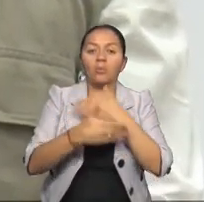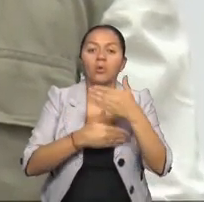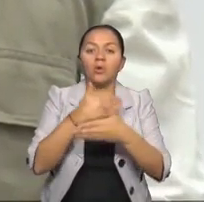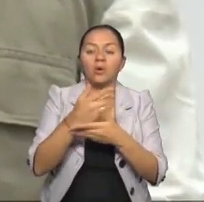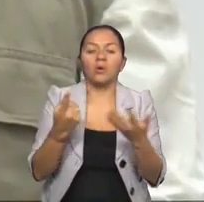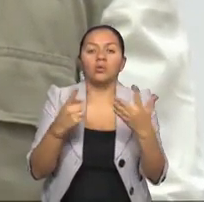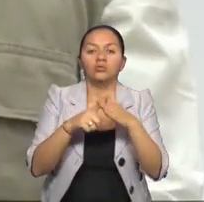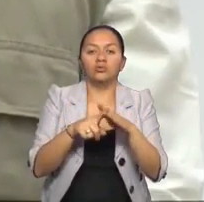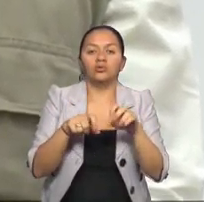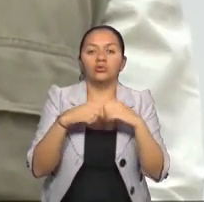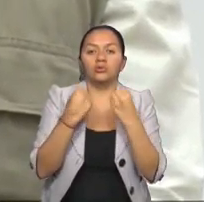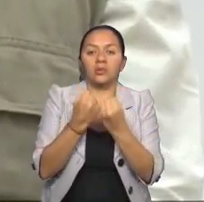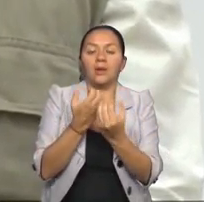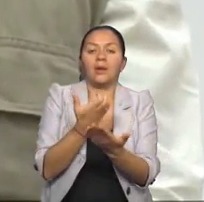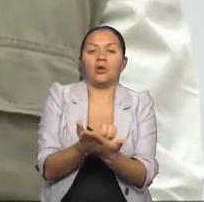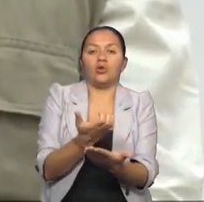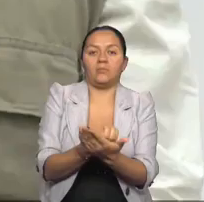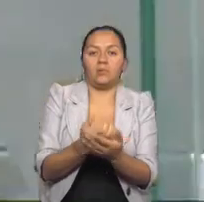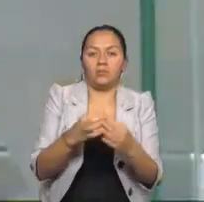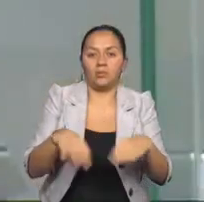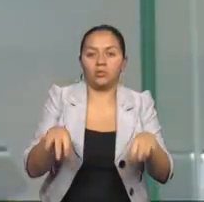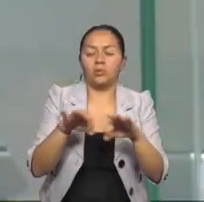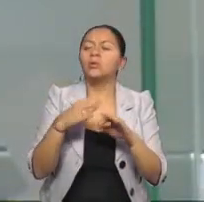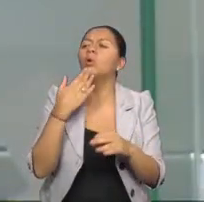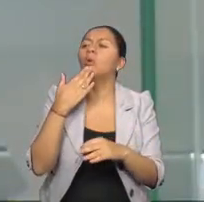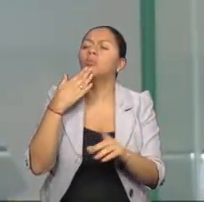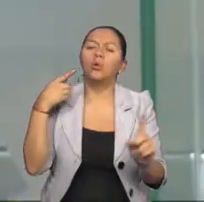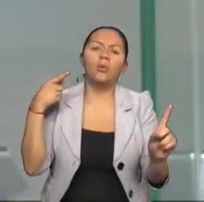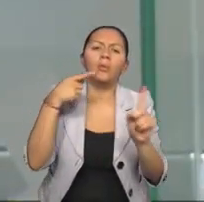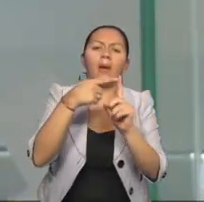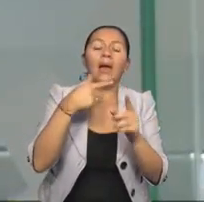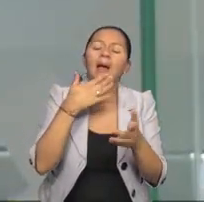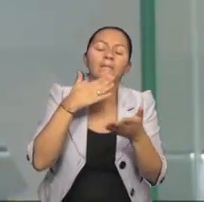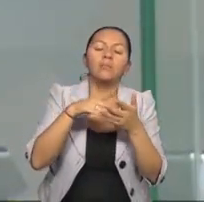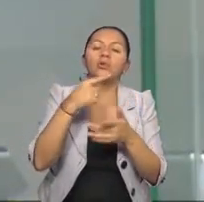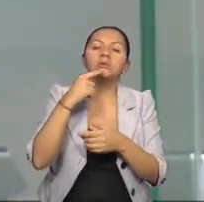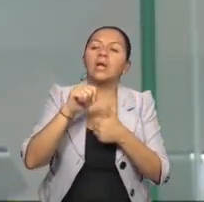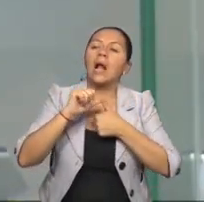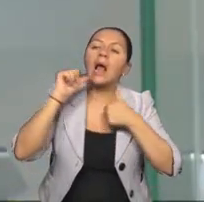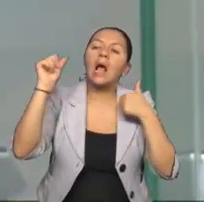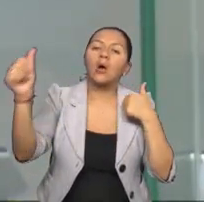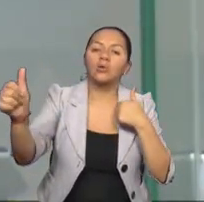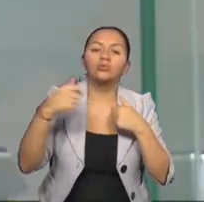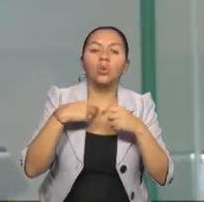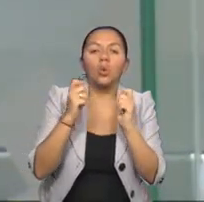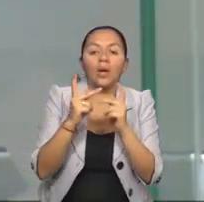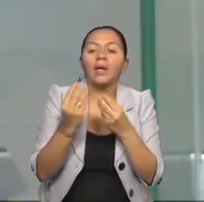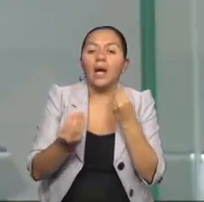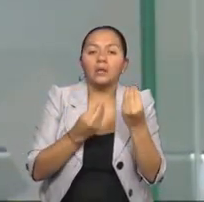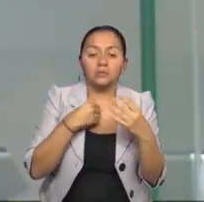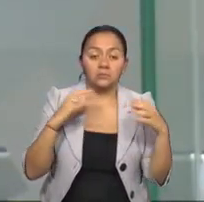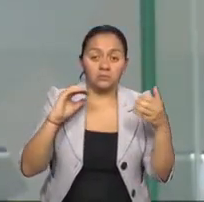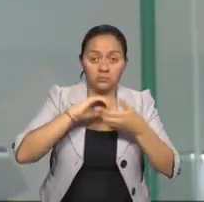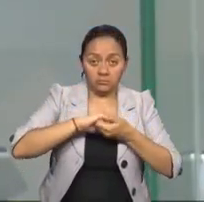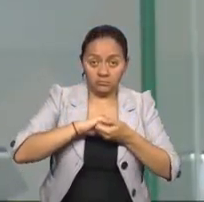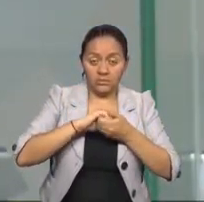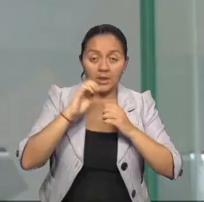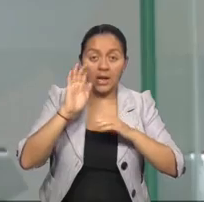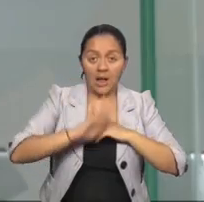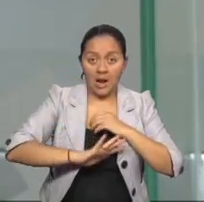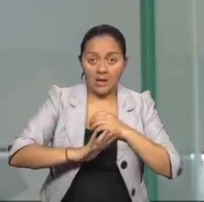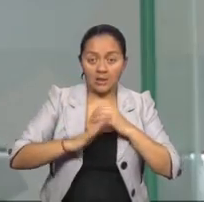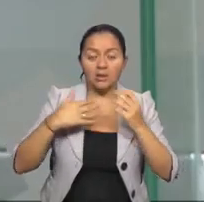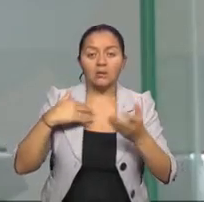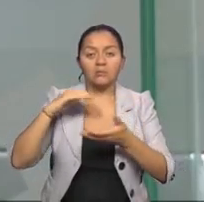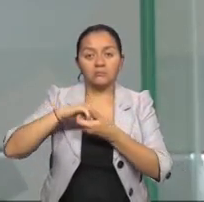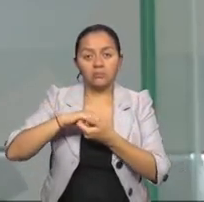la inclusión socioeconómica pero como intervienen en el territorio directamente o sea haces una alianza con la alcaldía con una facultad